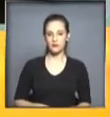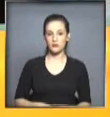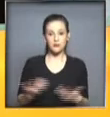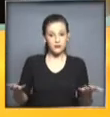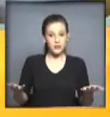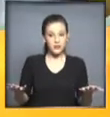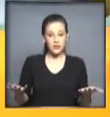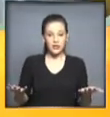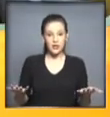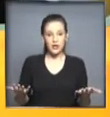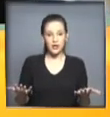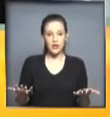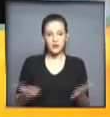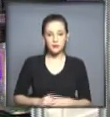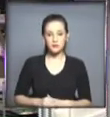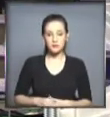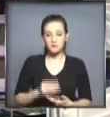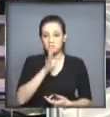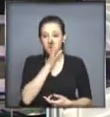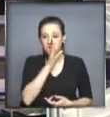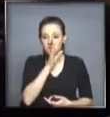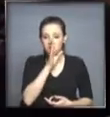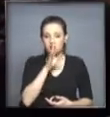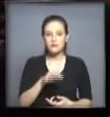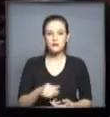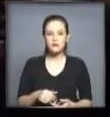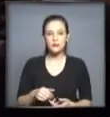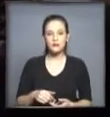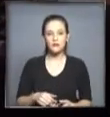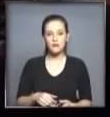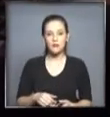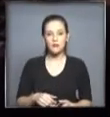Bueno, no importa, tranqui. A ver, sí, Agostina, ¿qué querés decir?